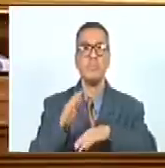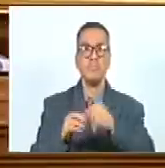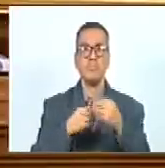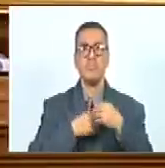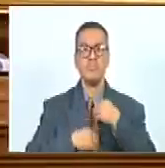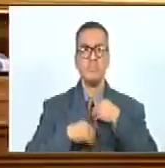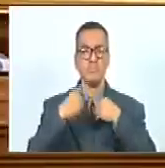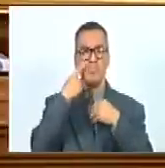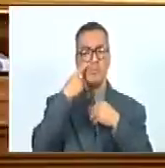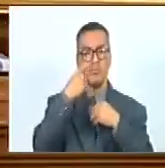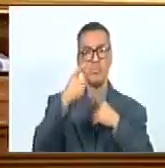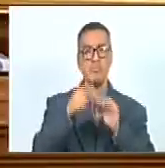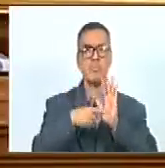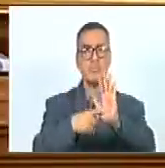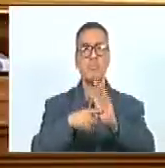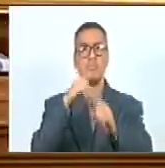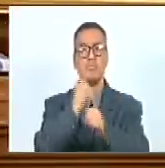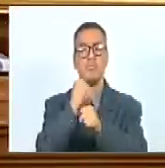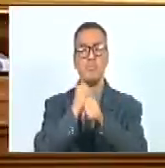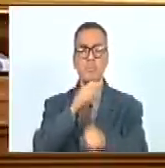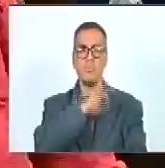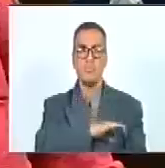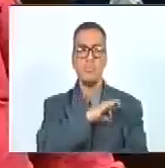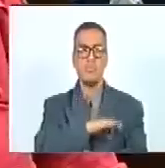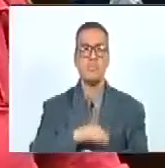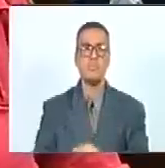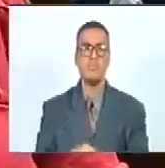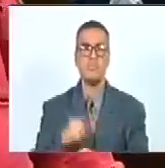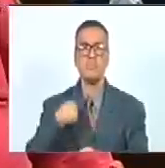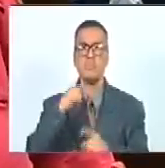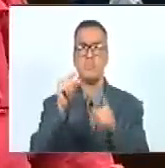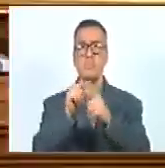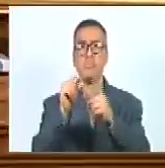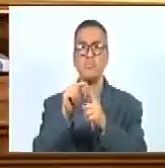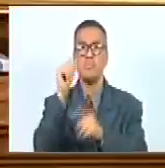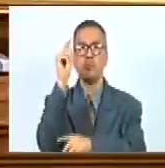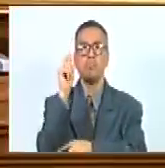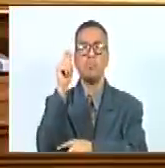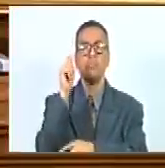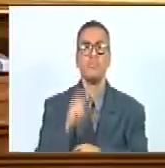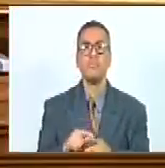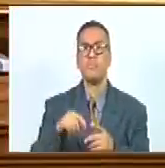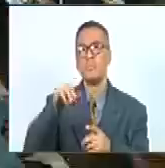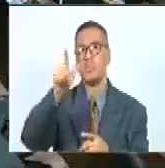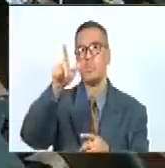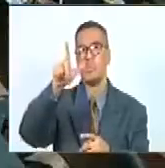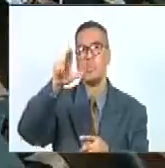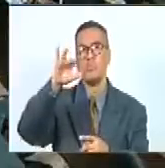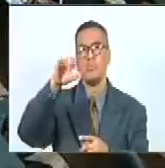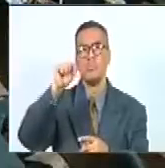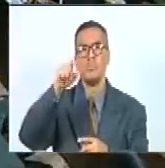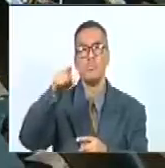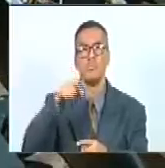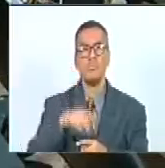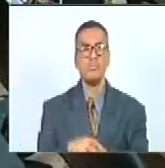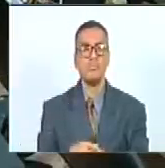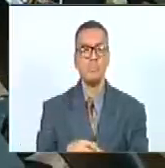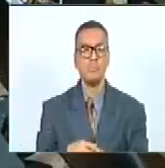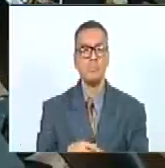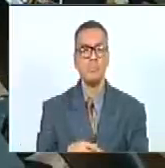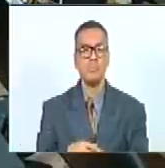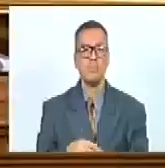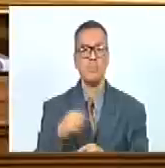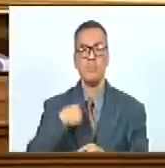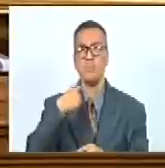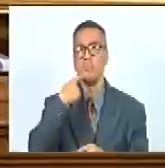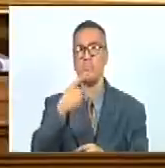que la que vi frente a la Escuela de Trabajo Social. Tiene la palabra el diputado Luis Augusto Romero. No se pique por lo que acabo de decir, diputado. Fue